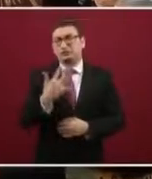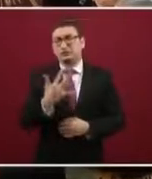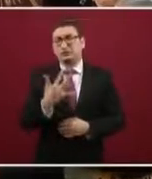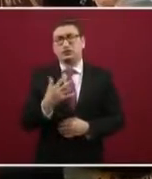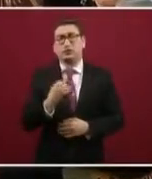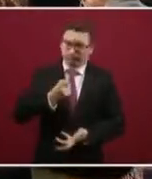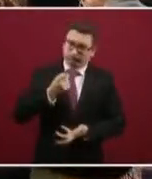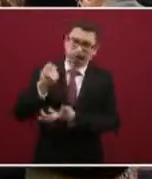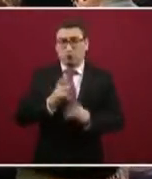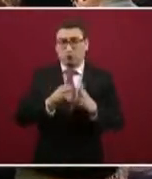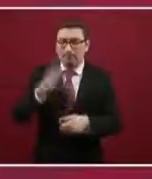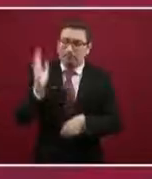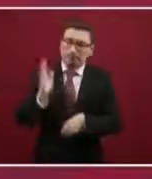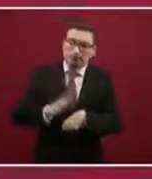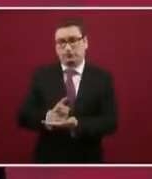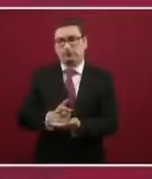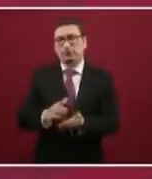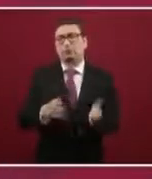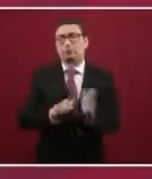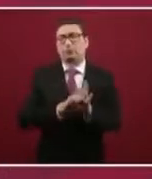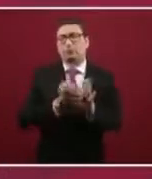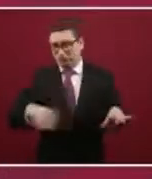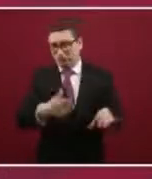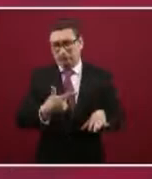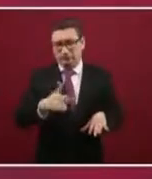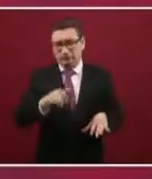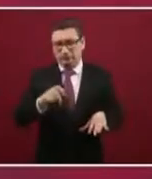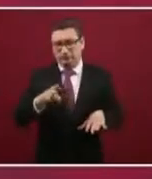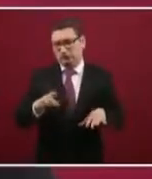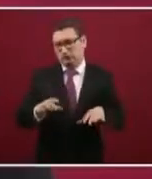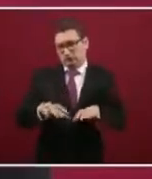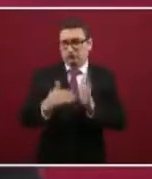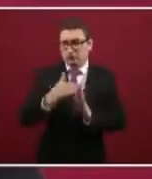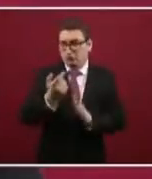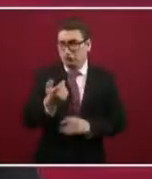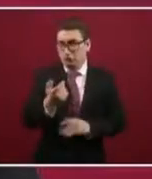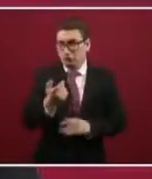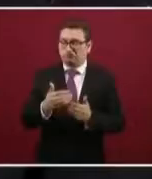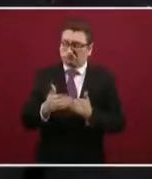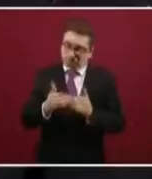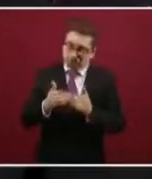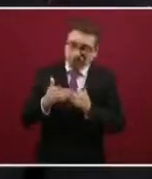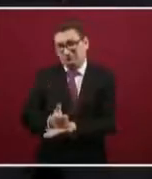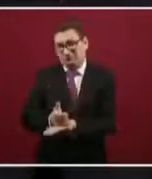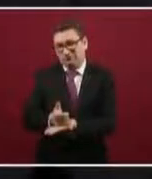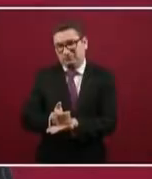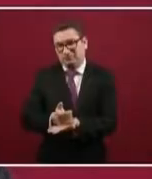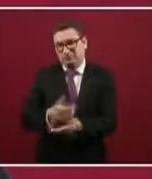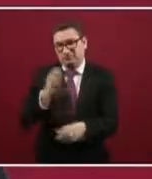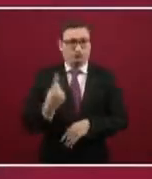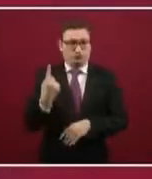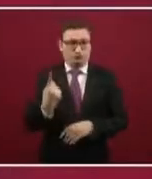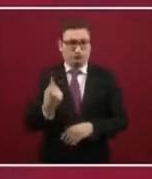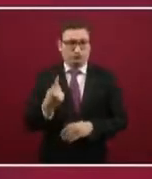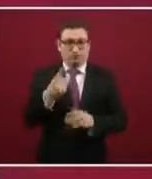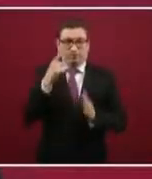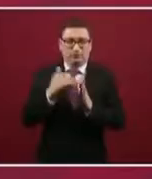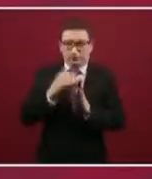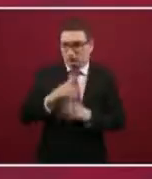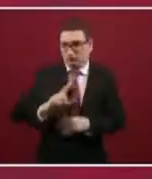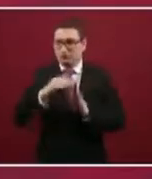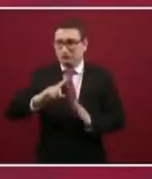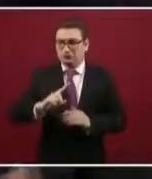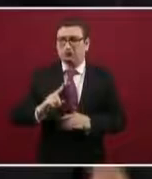5 y hasta 8 veces más el costo financiero. O sea, que si un gasoducto costó 1,000,000,000, se terminan pagando 5,000,000,000. Vamos hablando de dólares. 1,000,000,000 de